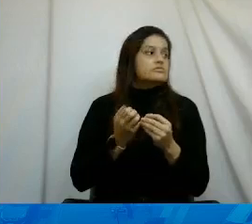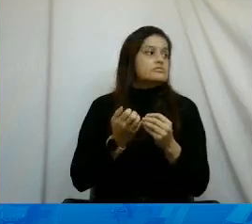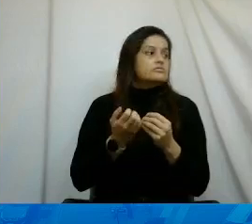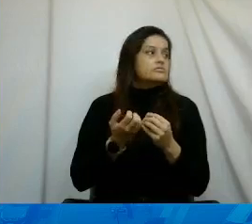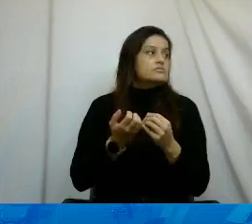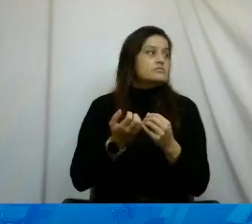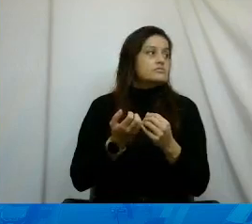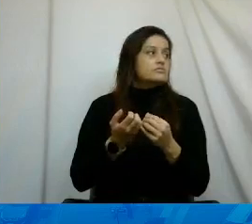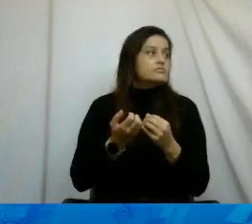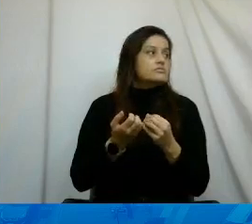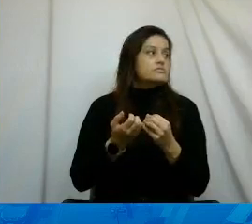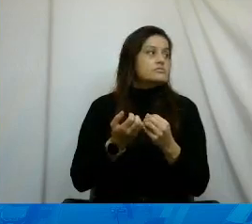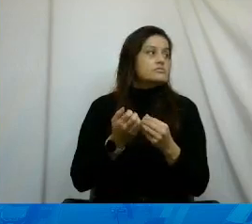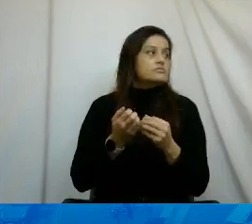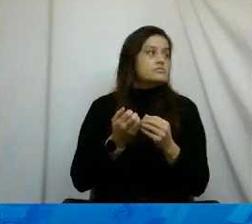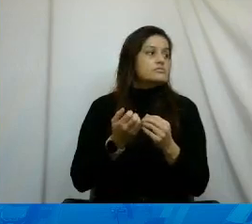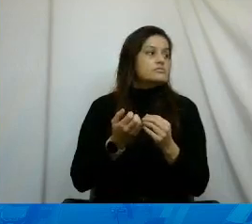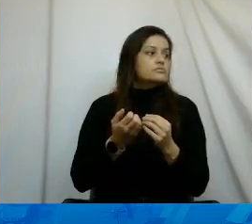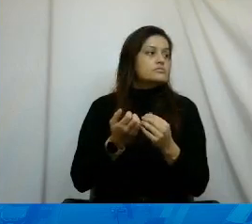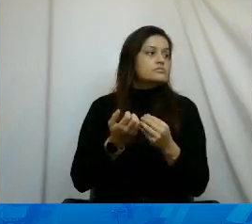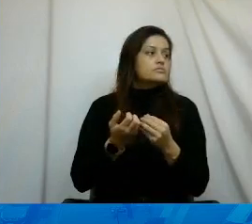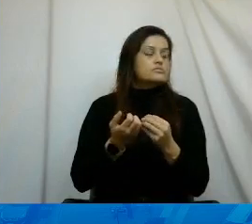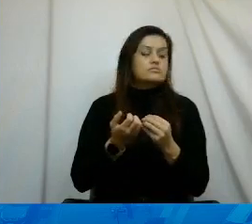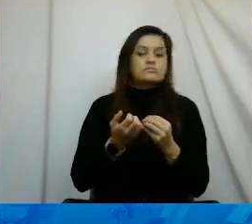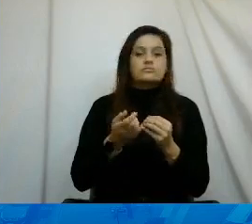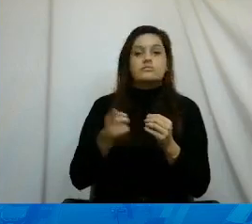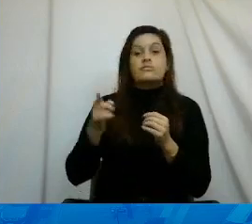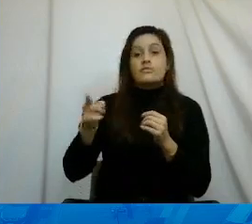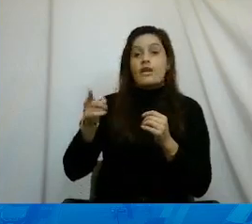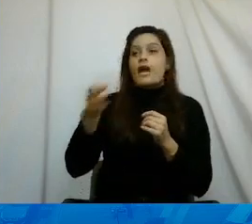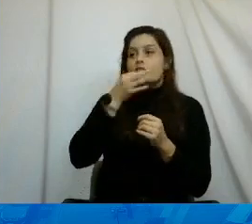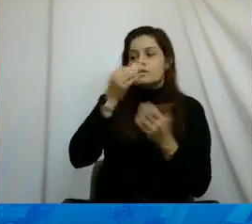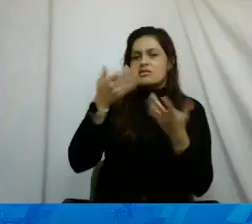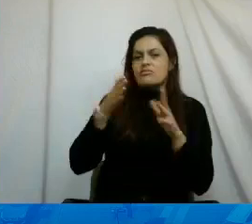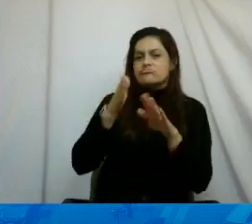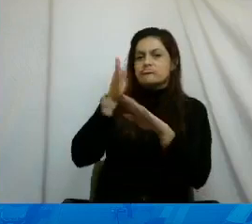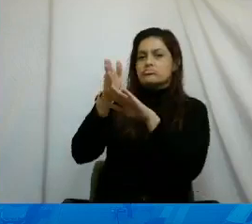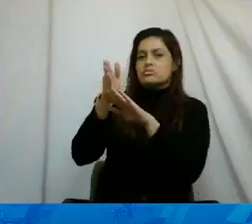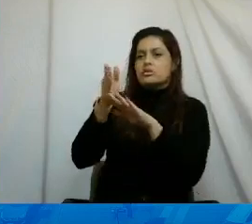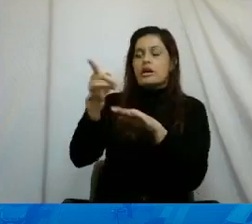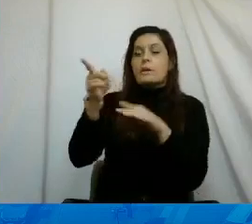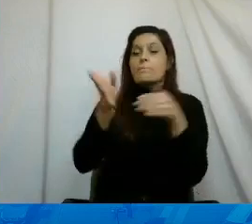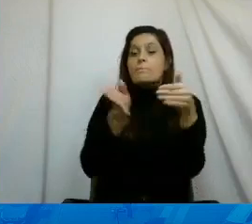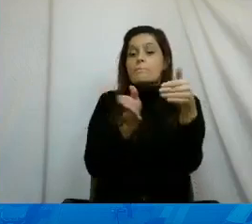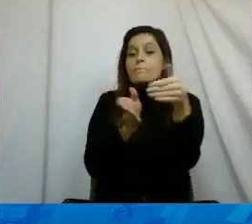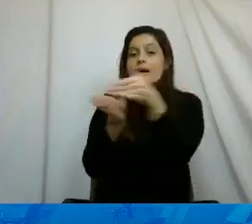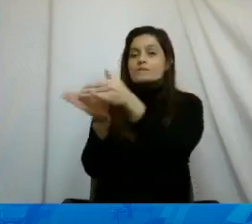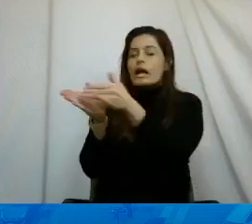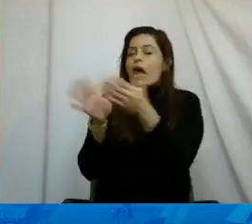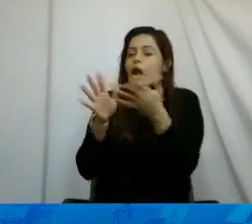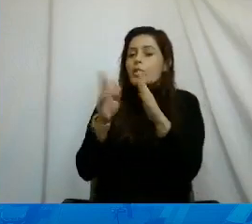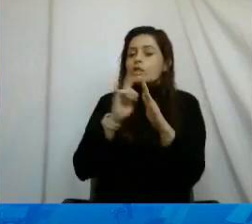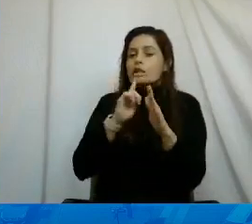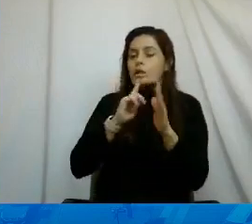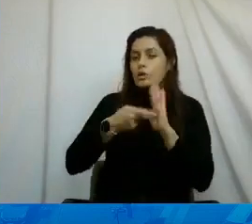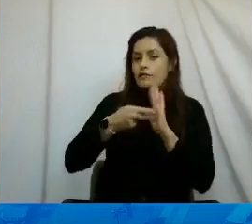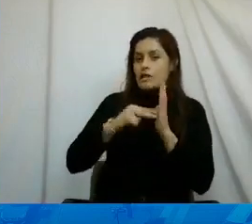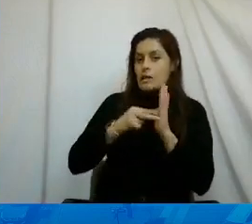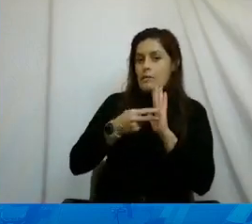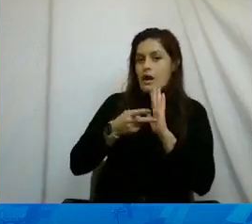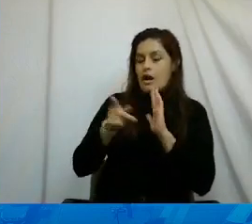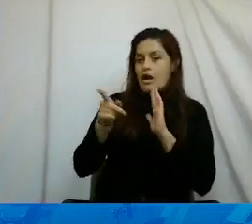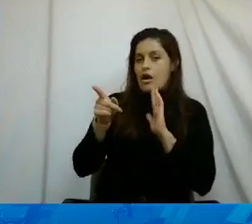para hacer una inspección en terreno sobre la localidad. Puede ser que ese pasaje tenga conflictos,